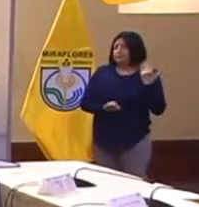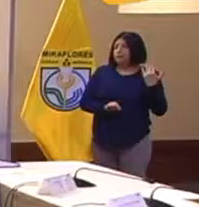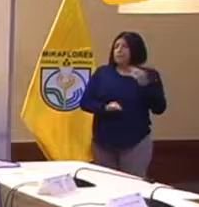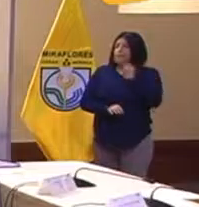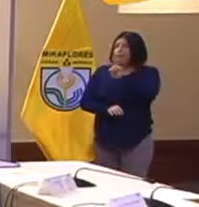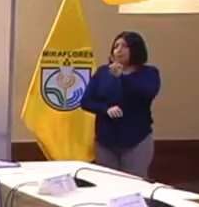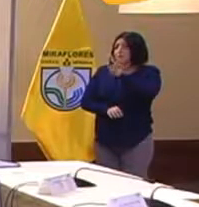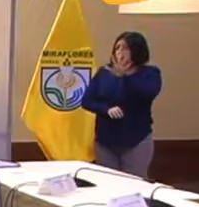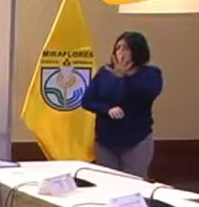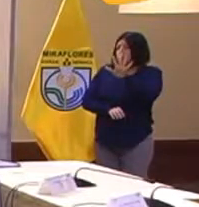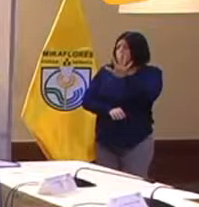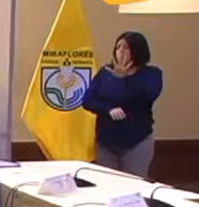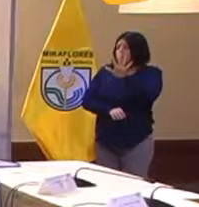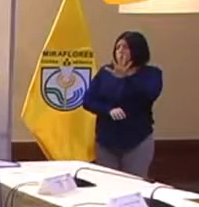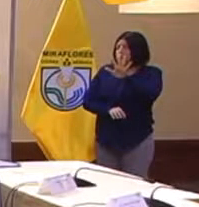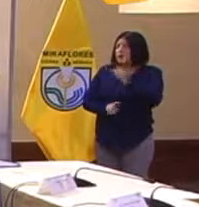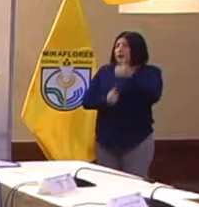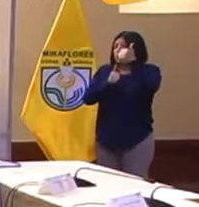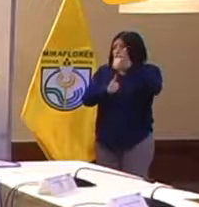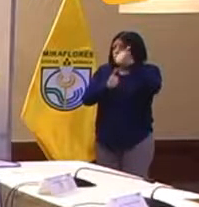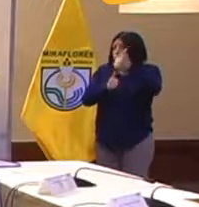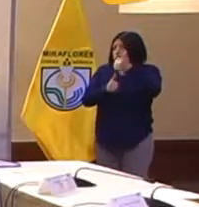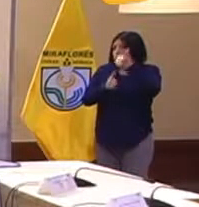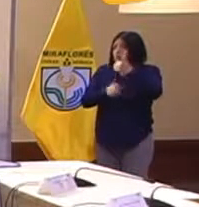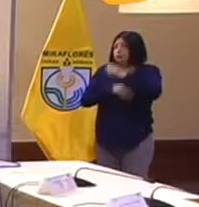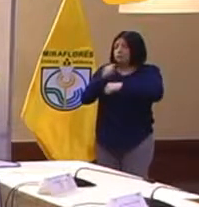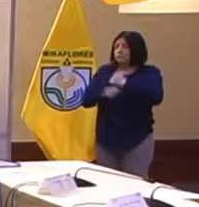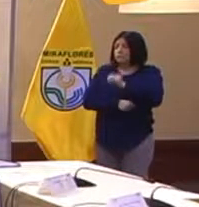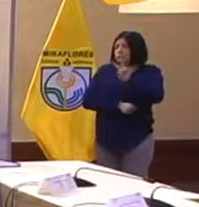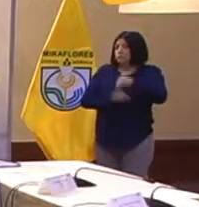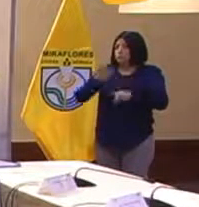fecha 25 de agosto del año